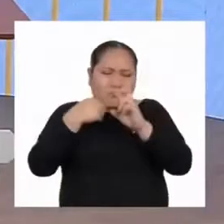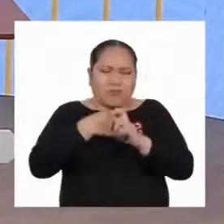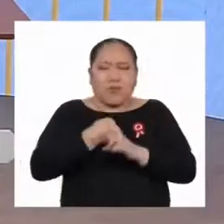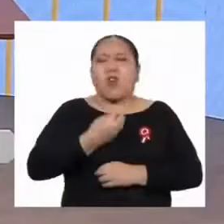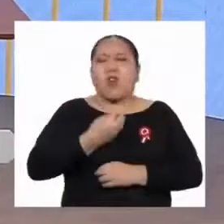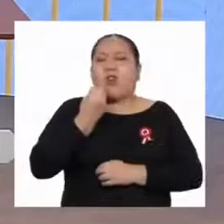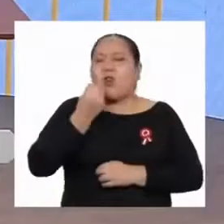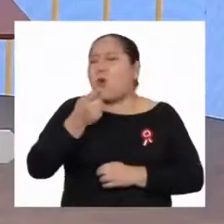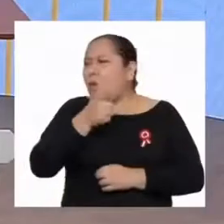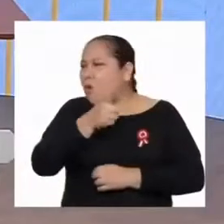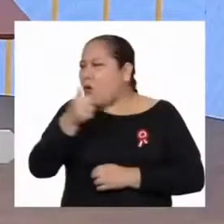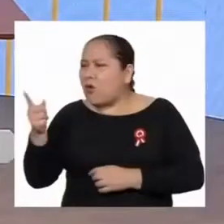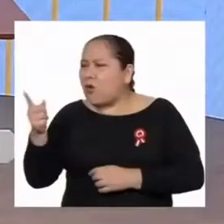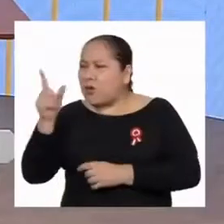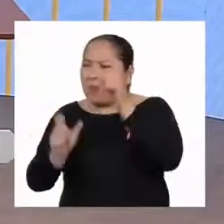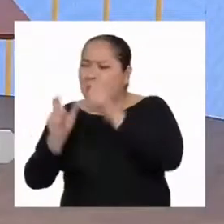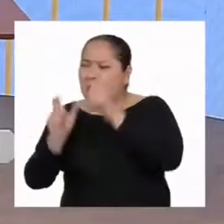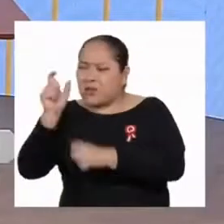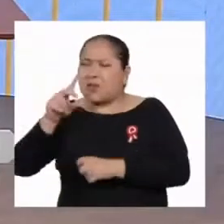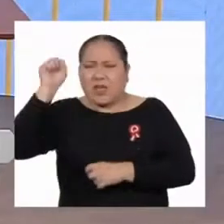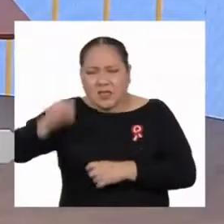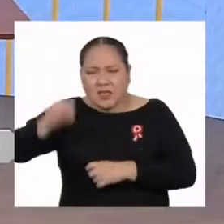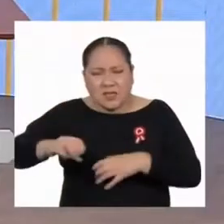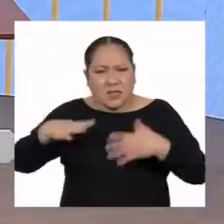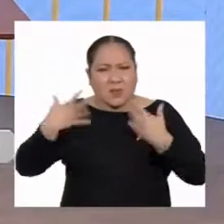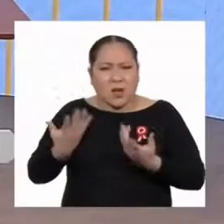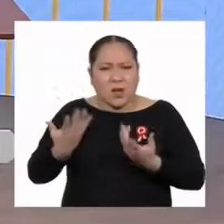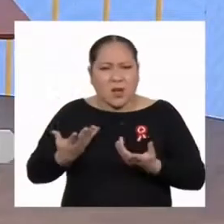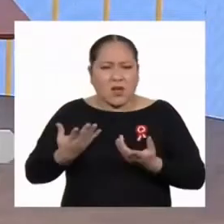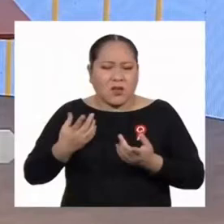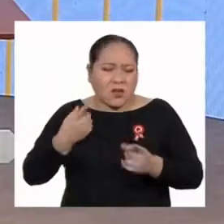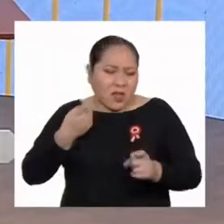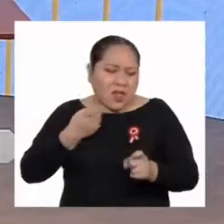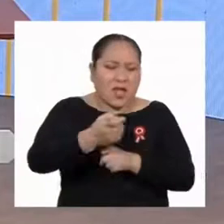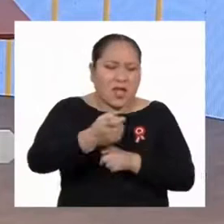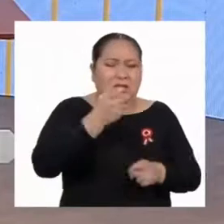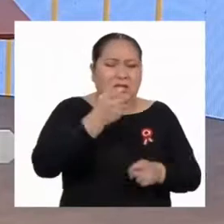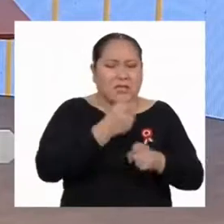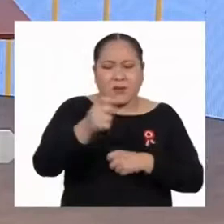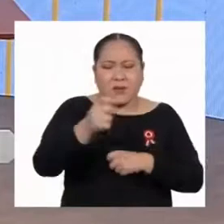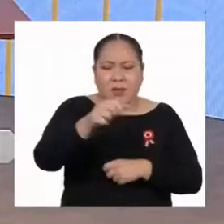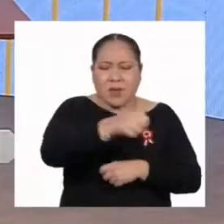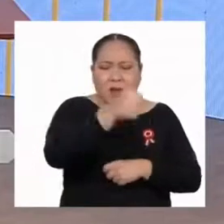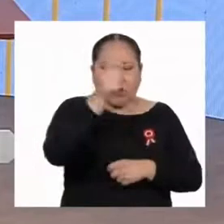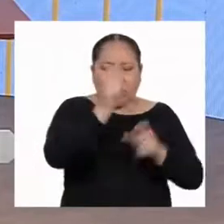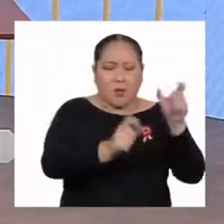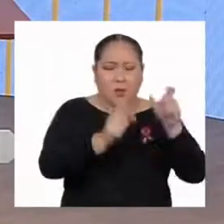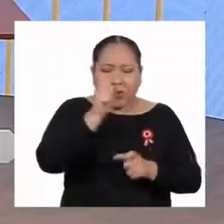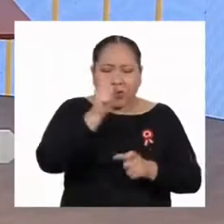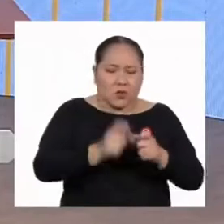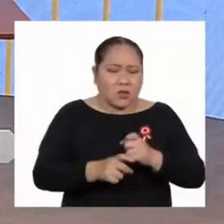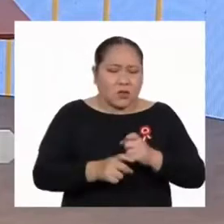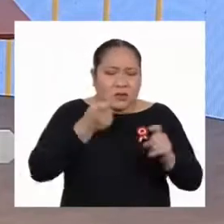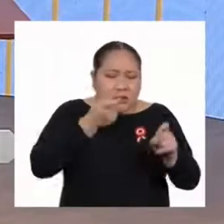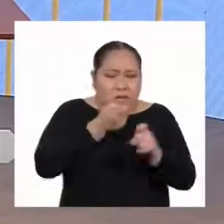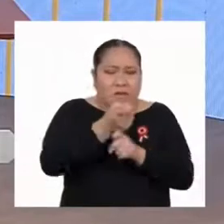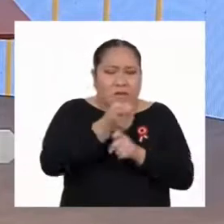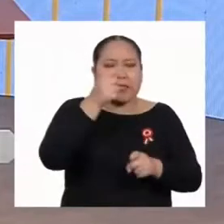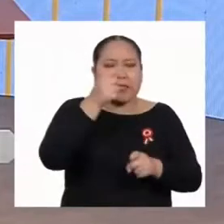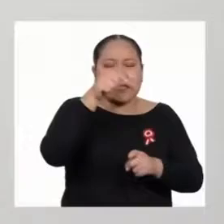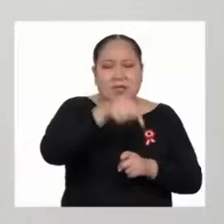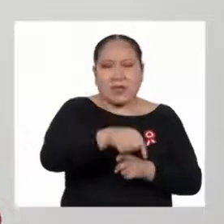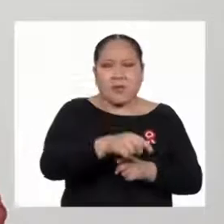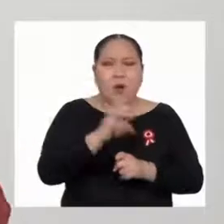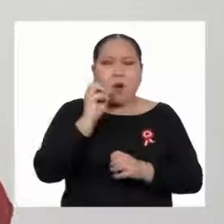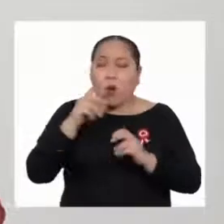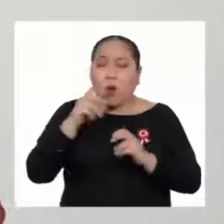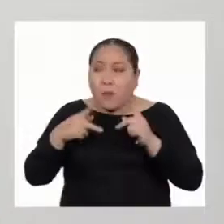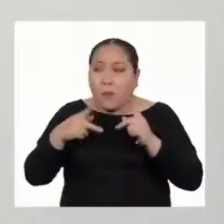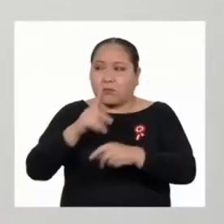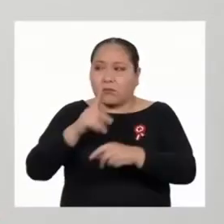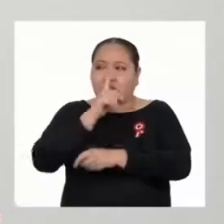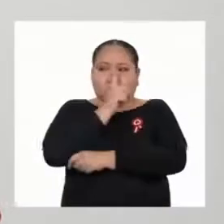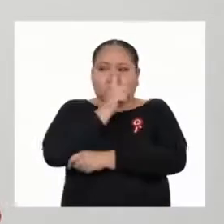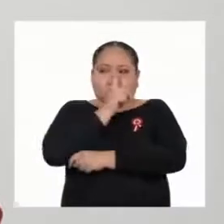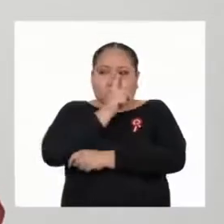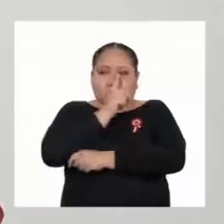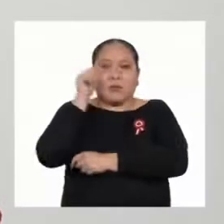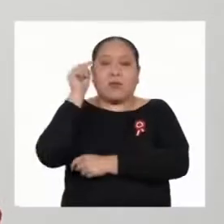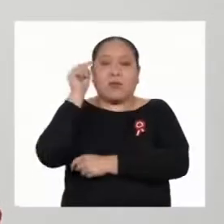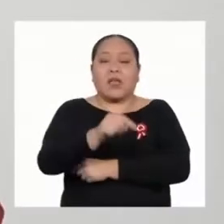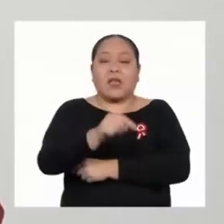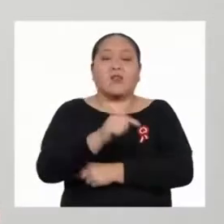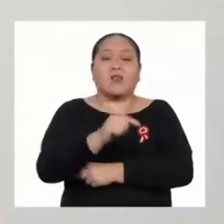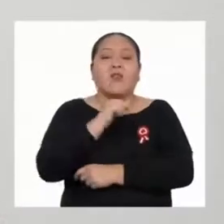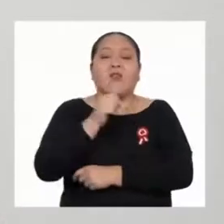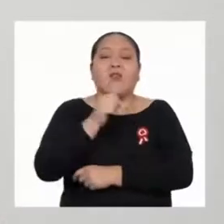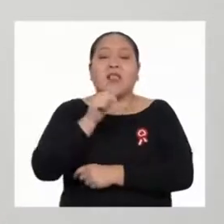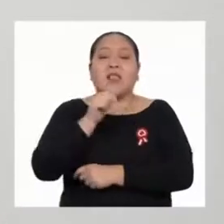haber personas capaces de lastimar a otros de esta manera o de permitirlo? Eso sucede por falta